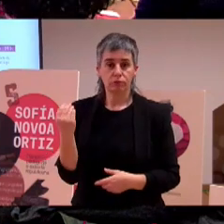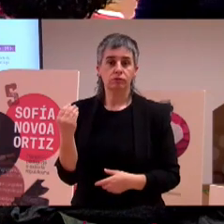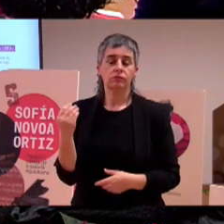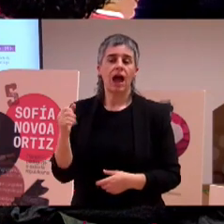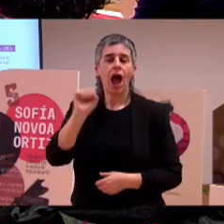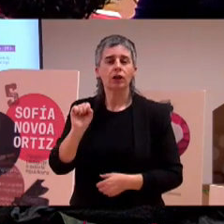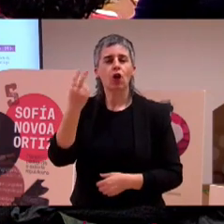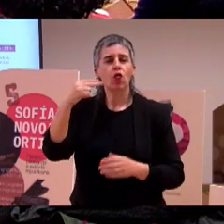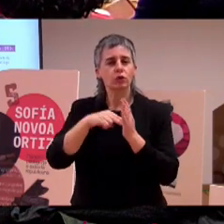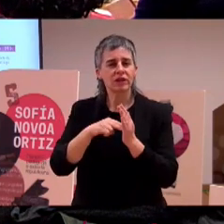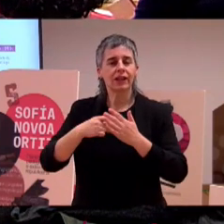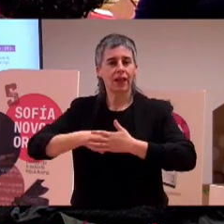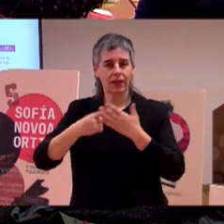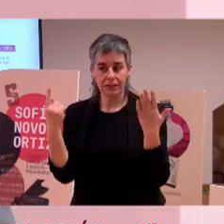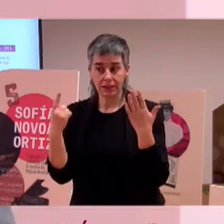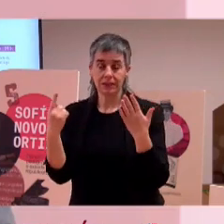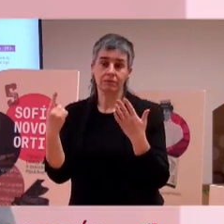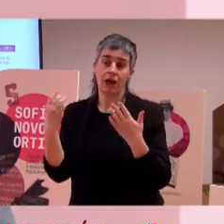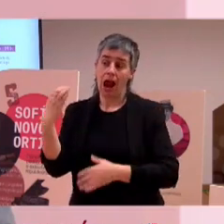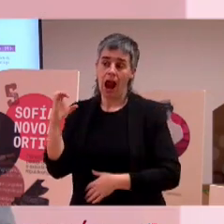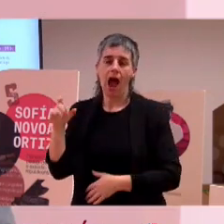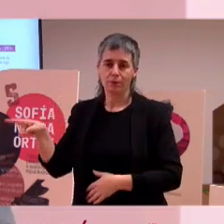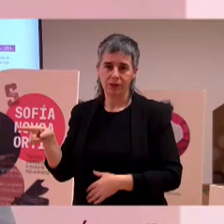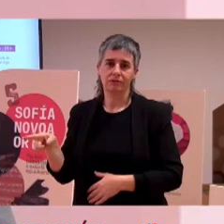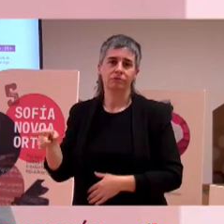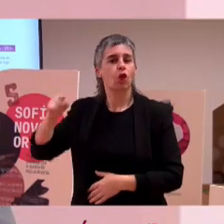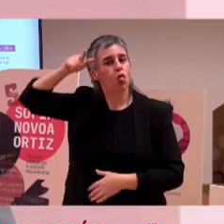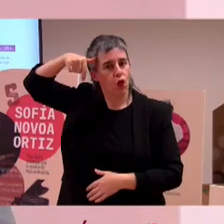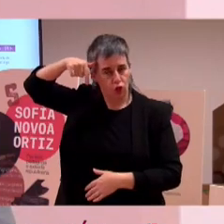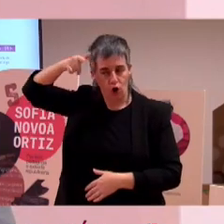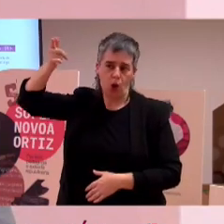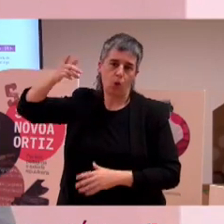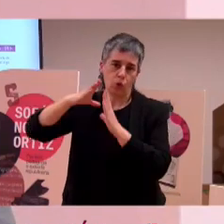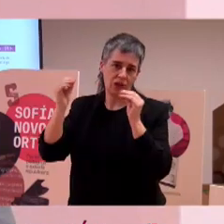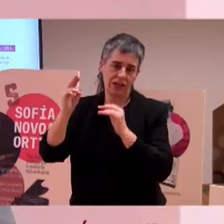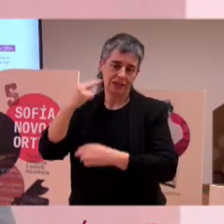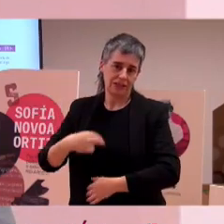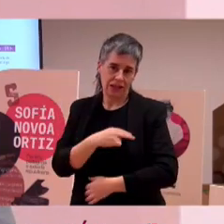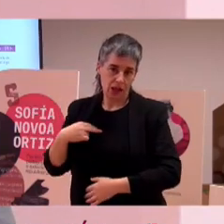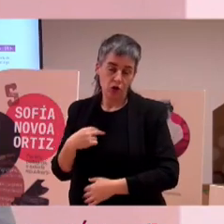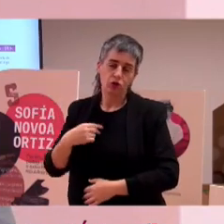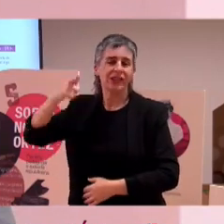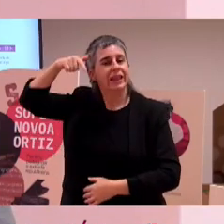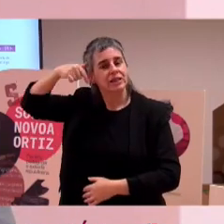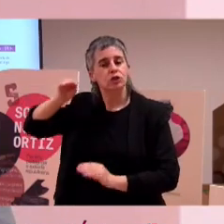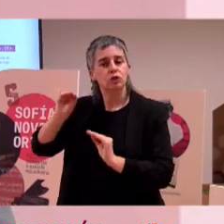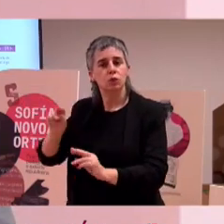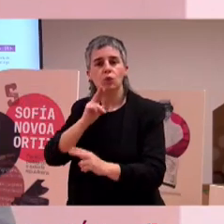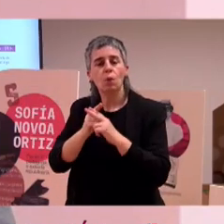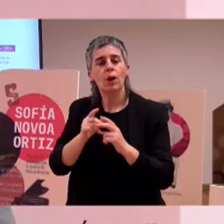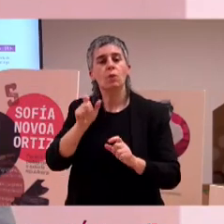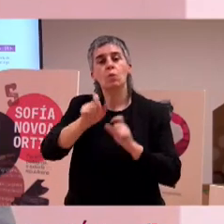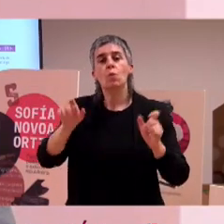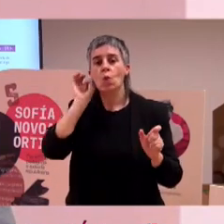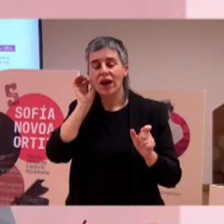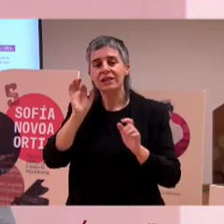2016, Carmen doutorouse pola Universidade de Santiago coa tese Mulleres Pianistas en Vigo, do Salón Aristocrático a Idade